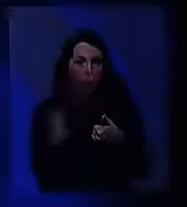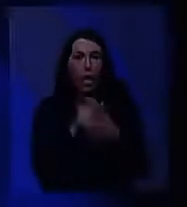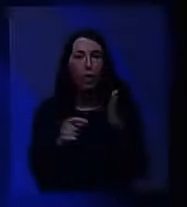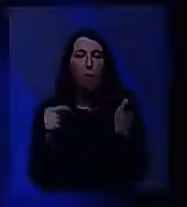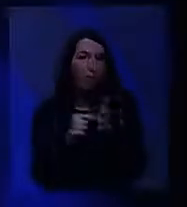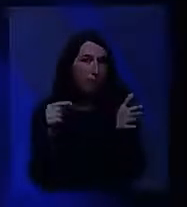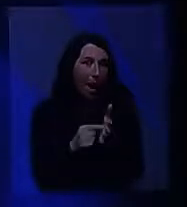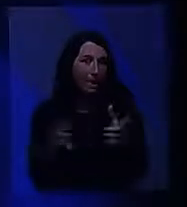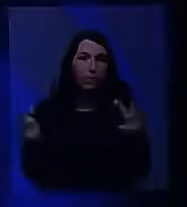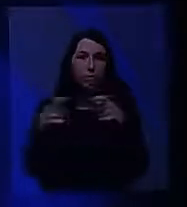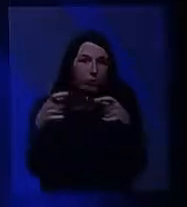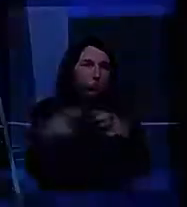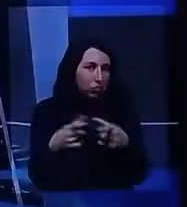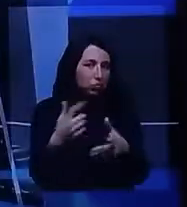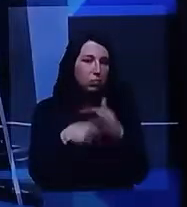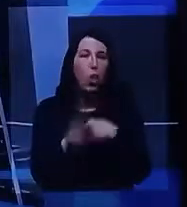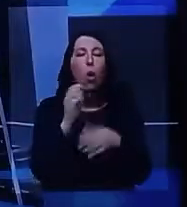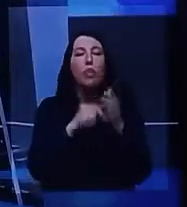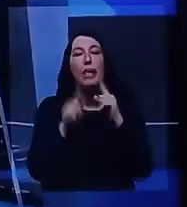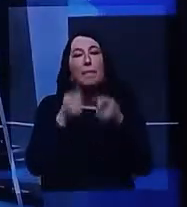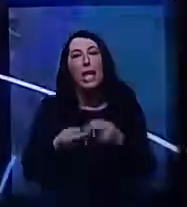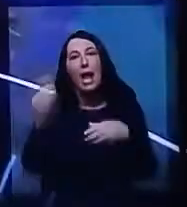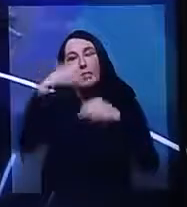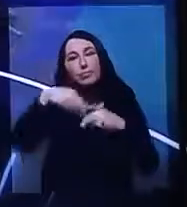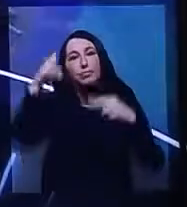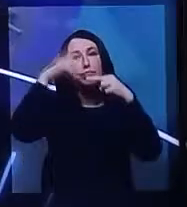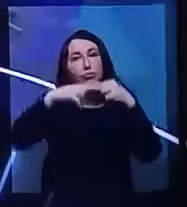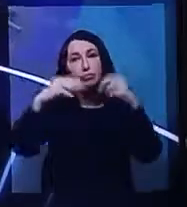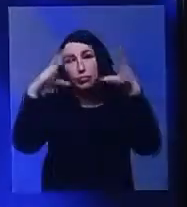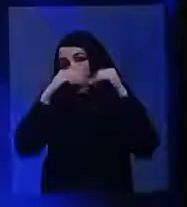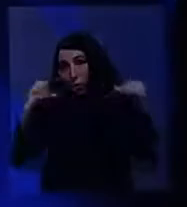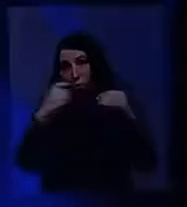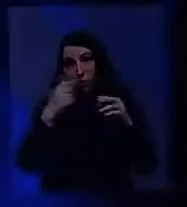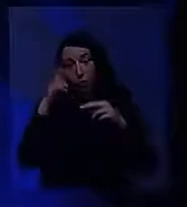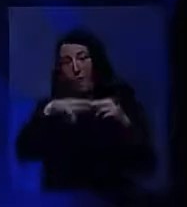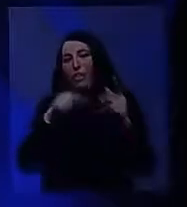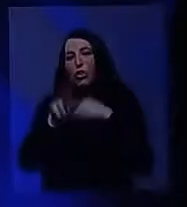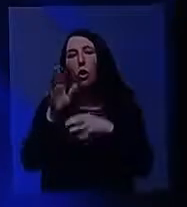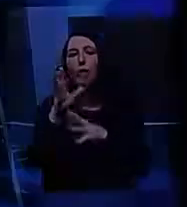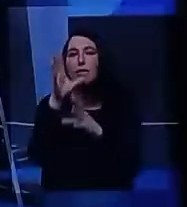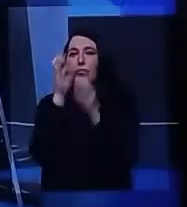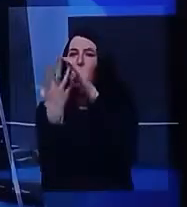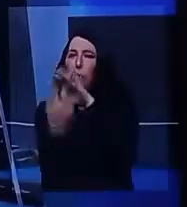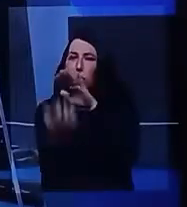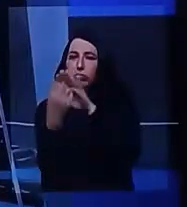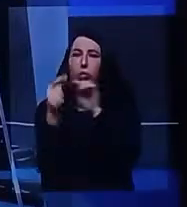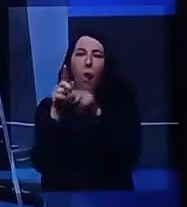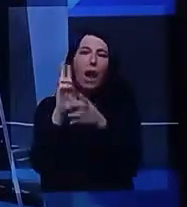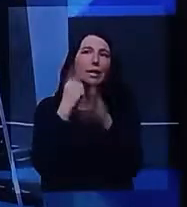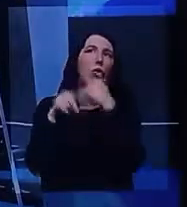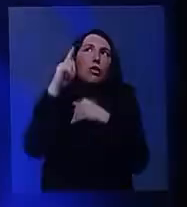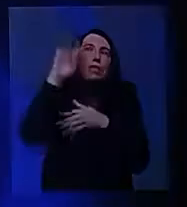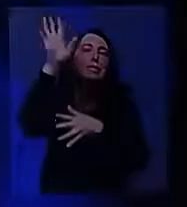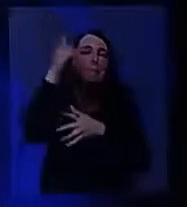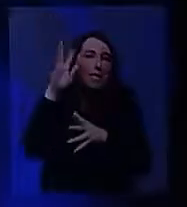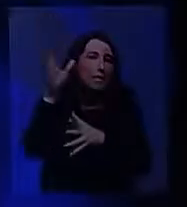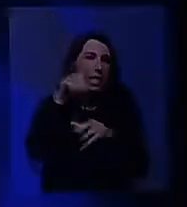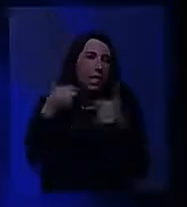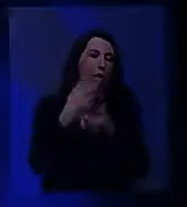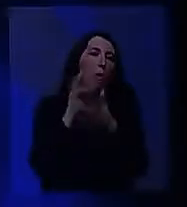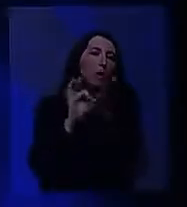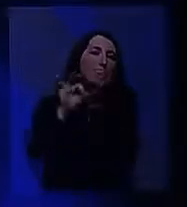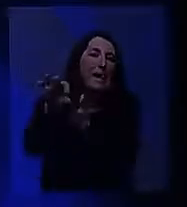o un CD, o un DVD. O la nube. O la nube, exacto. Y pero es un soporte virtual, eventualmente se aloja en un soporte físico que sería como un